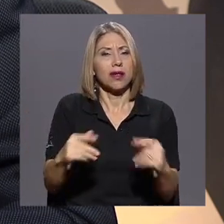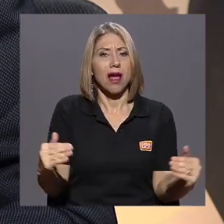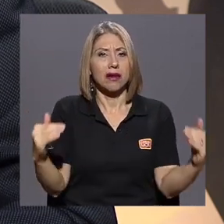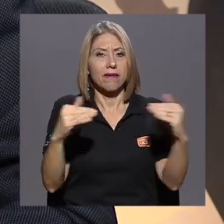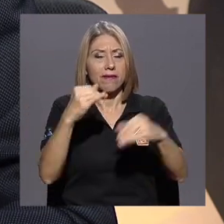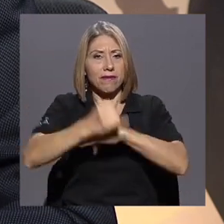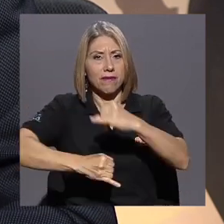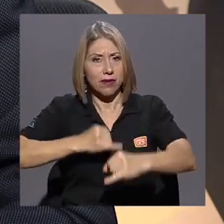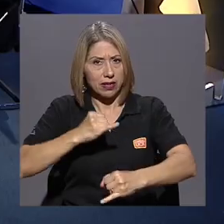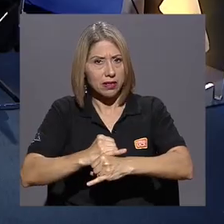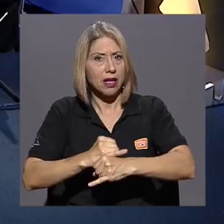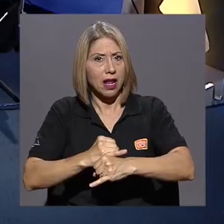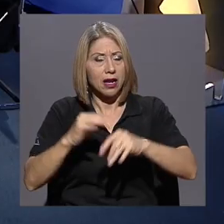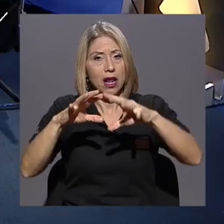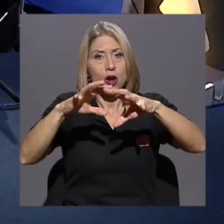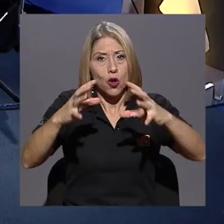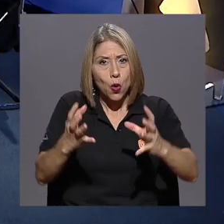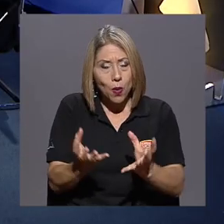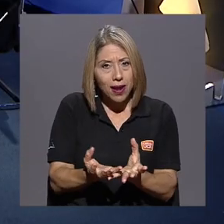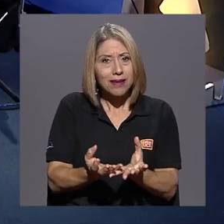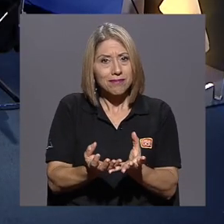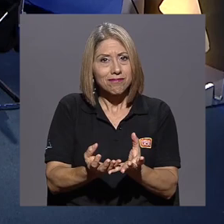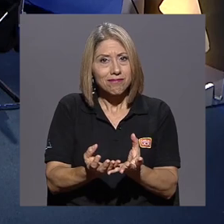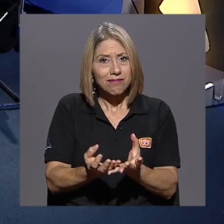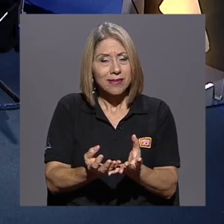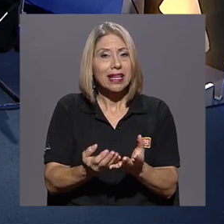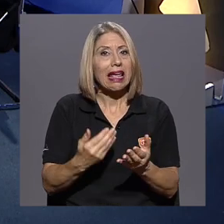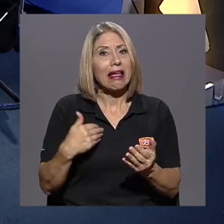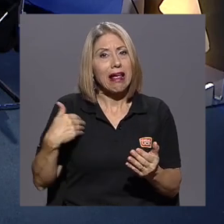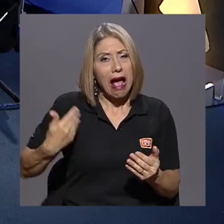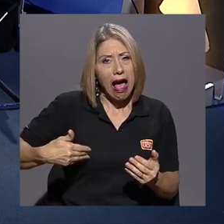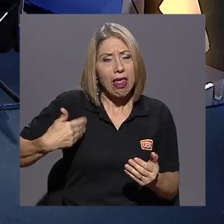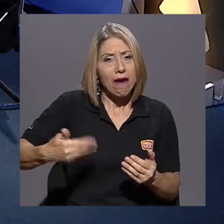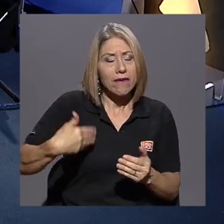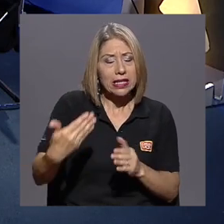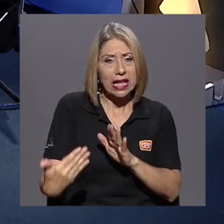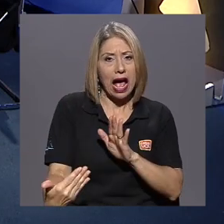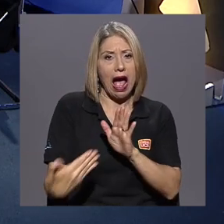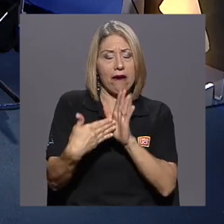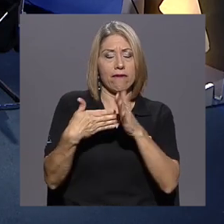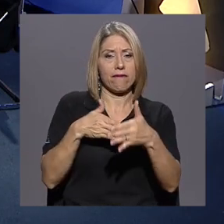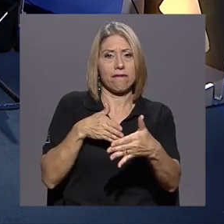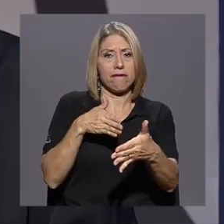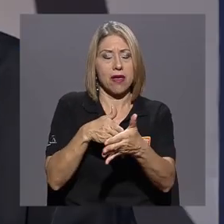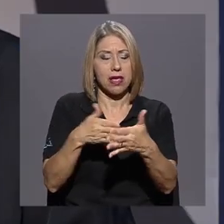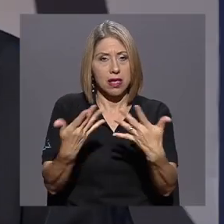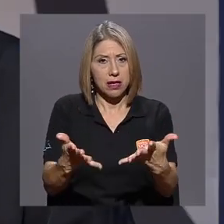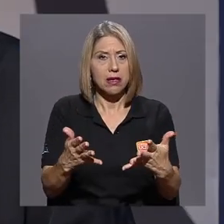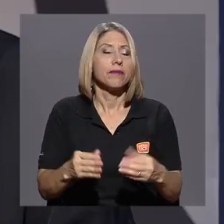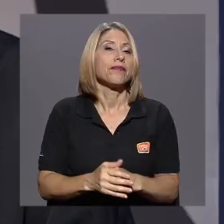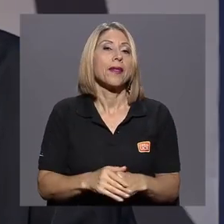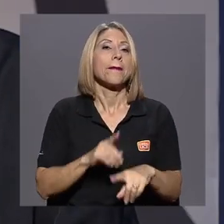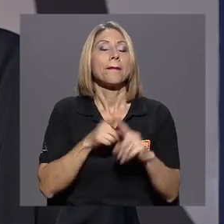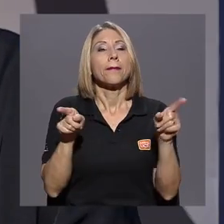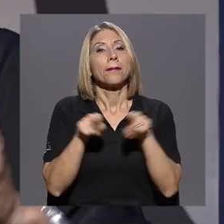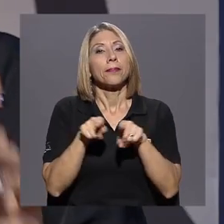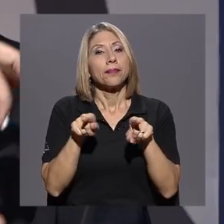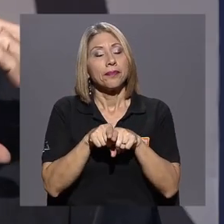nivel internacional, global, que cada vez nos afecta y determina más. Pero